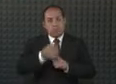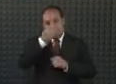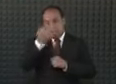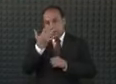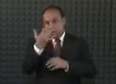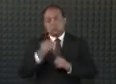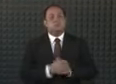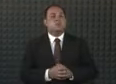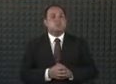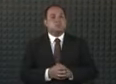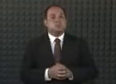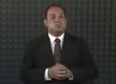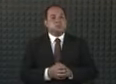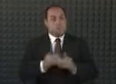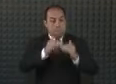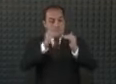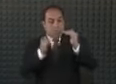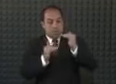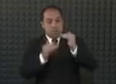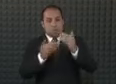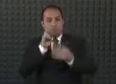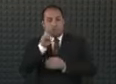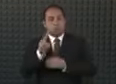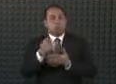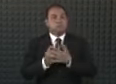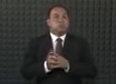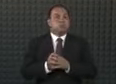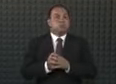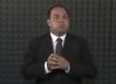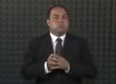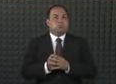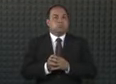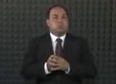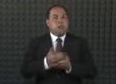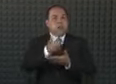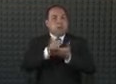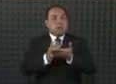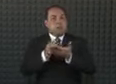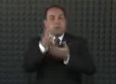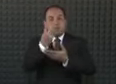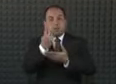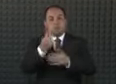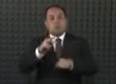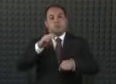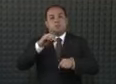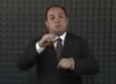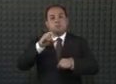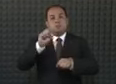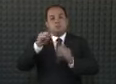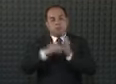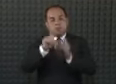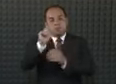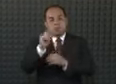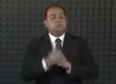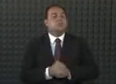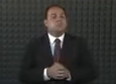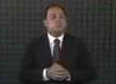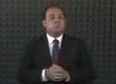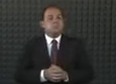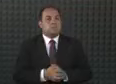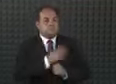50. Mucho más bajo de lo que llegamos a ver inclusive durante la segunda parte del 2020. Perfecto.